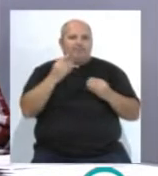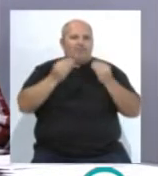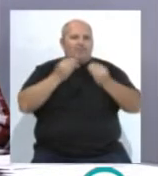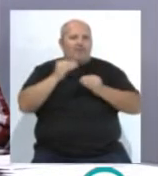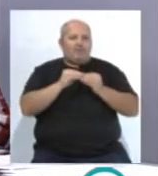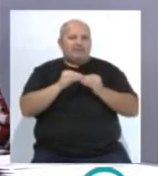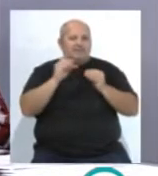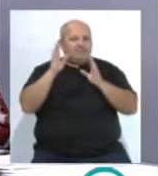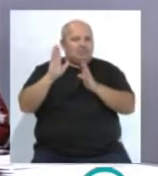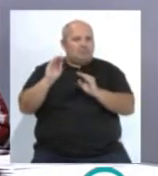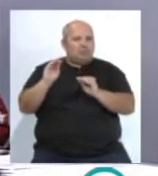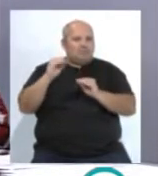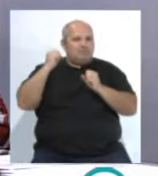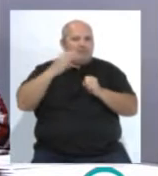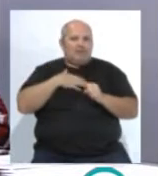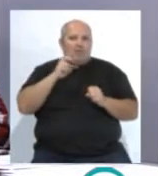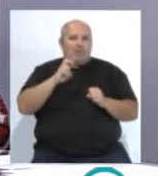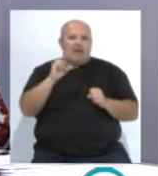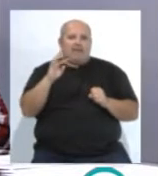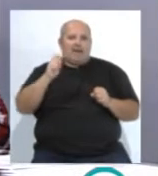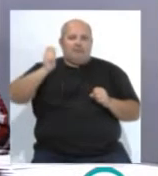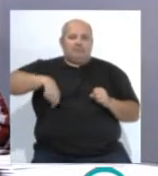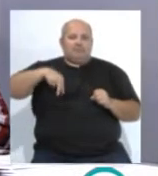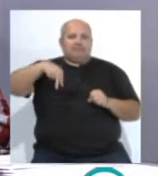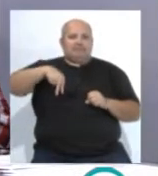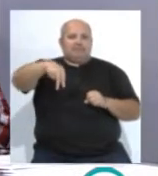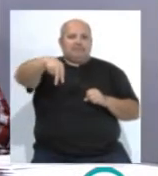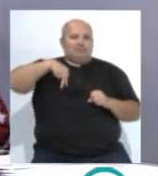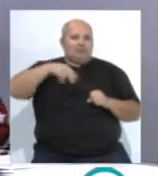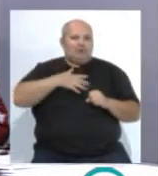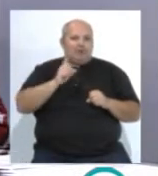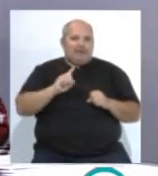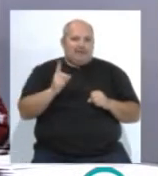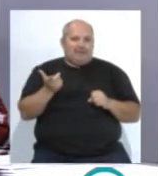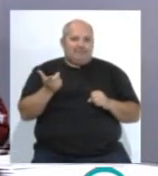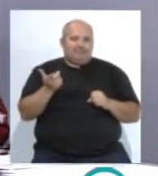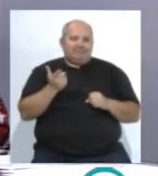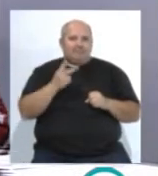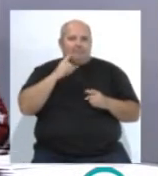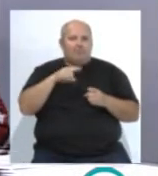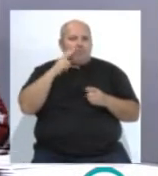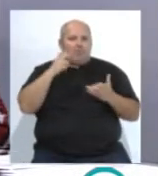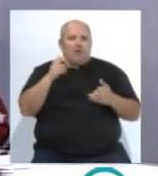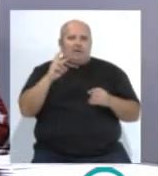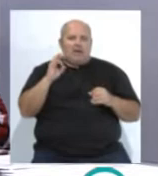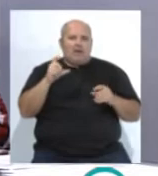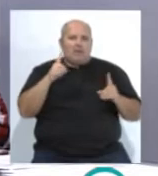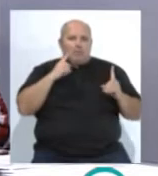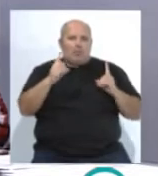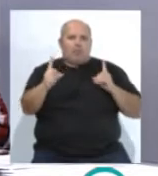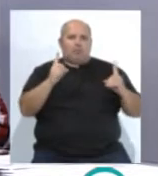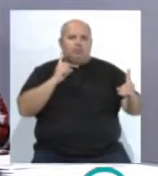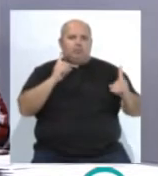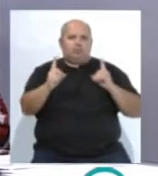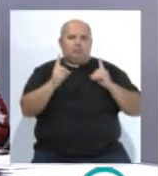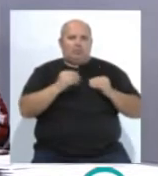pensar del entrenador, ¿no? Que él quiere un lateral que suba poco, que suba lo justo, que suba. Y ayer, sin embargo, por ejemplo, se vio un lateral muy, muy ofensivo y haciendo